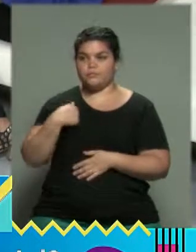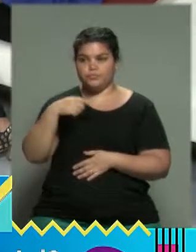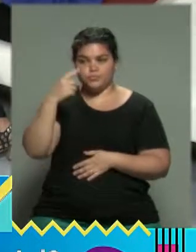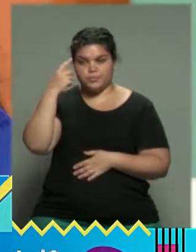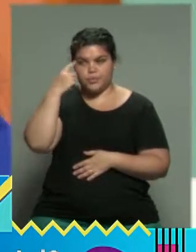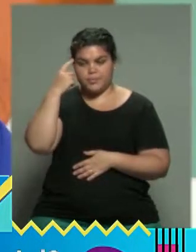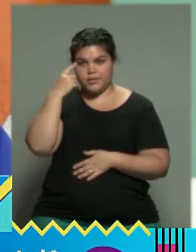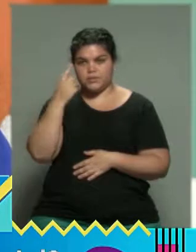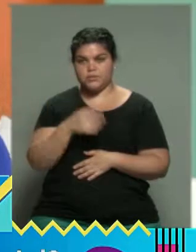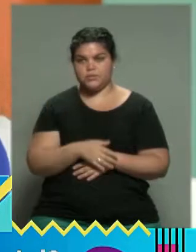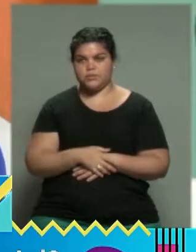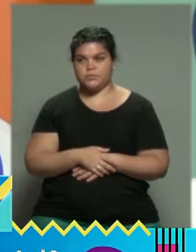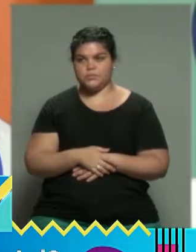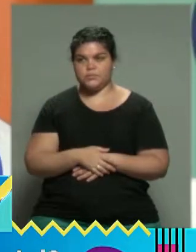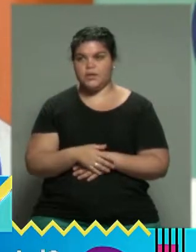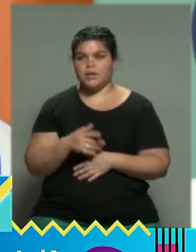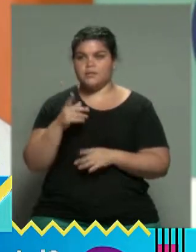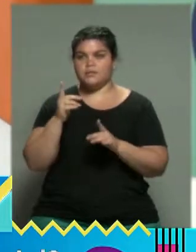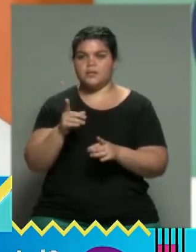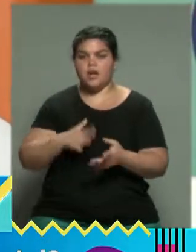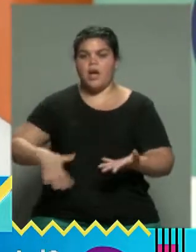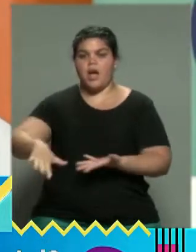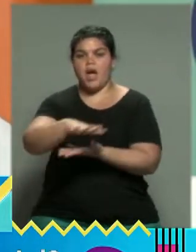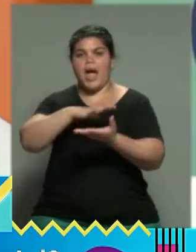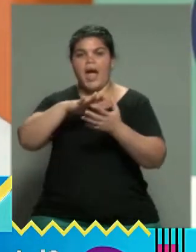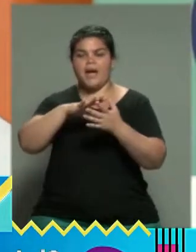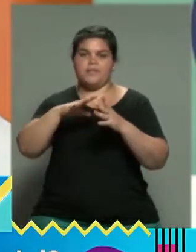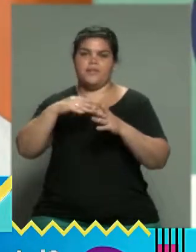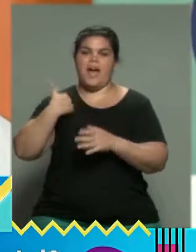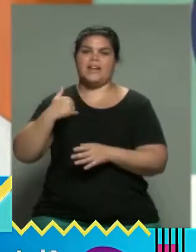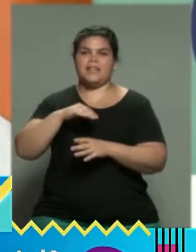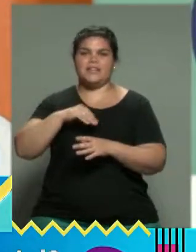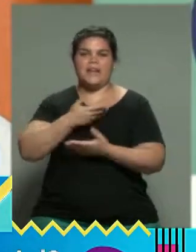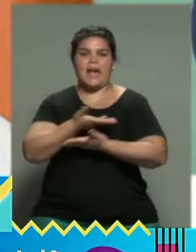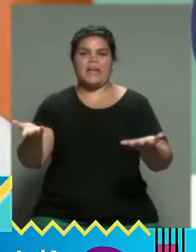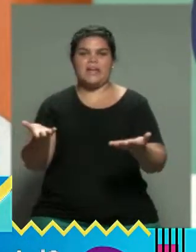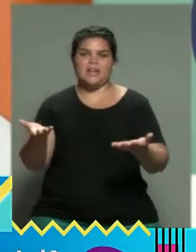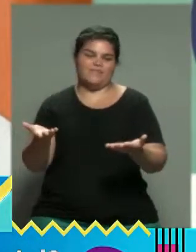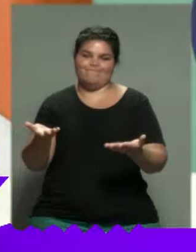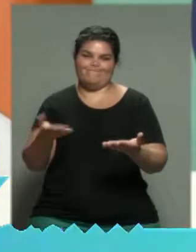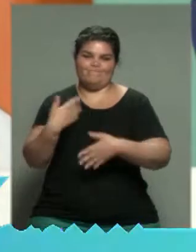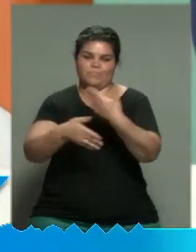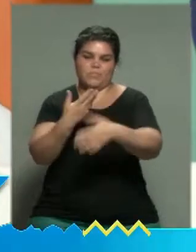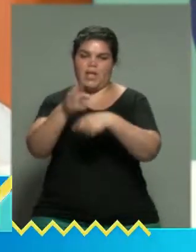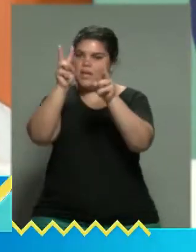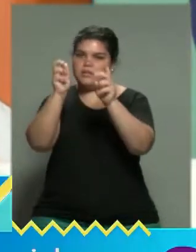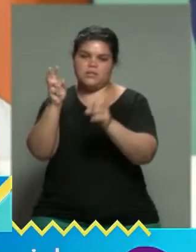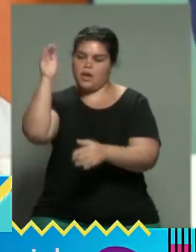no me atrevería a hacer globalmente la Argentina como está, porque me parecería que llevaría tu estudio mucho